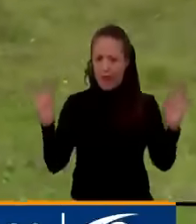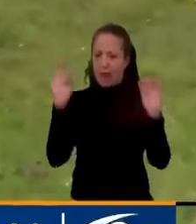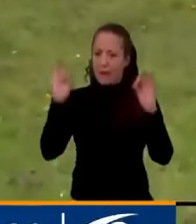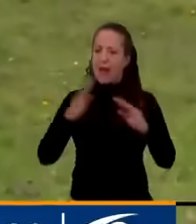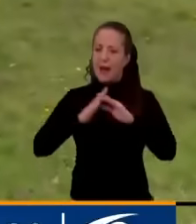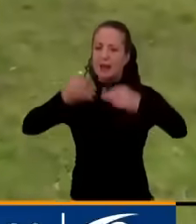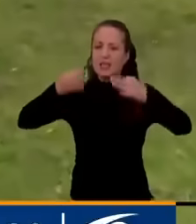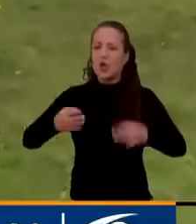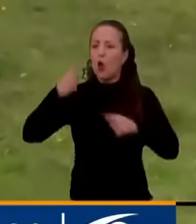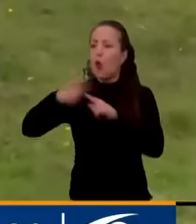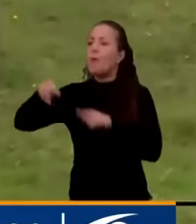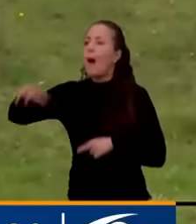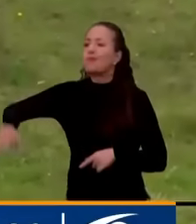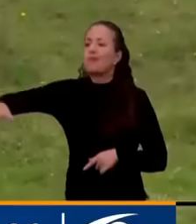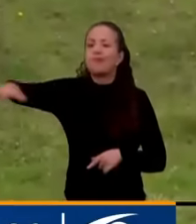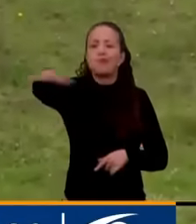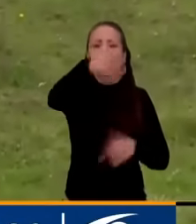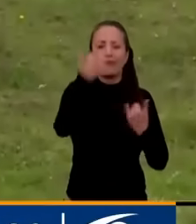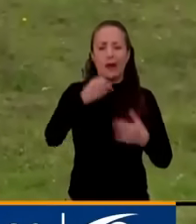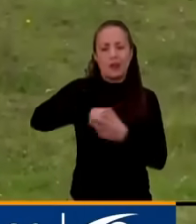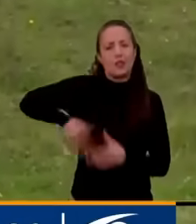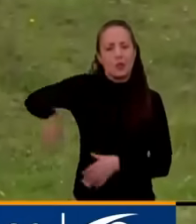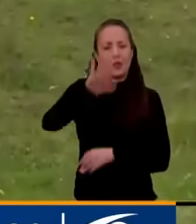veredas que hay en esta zona del departamento de boyacá